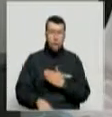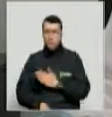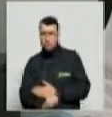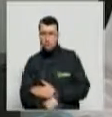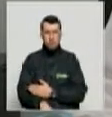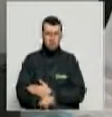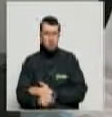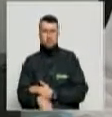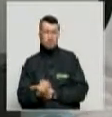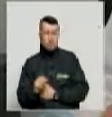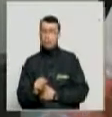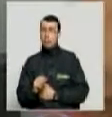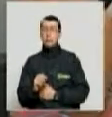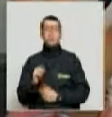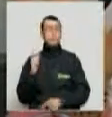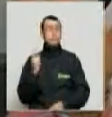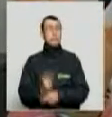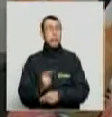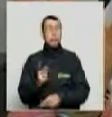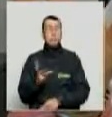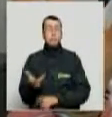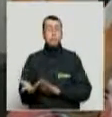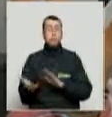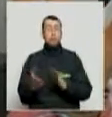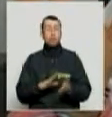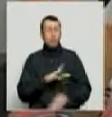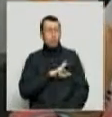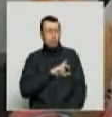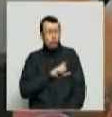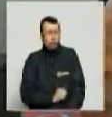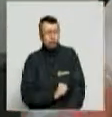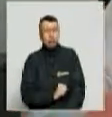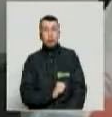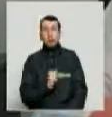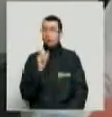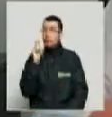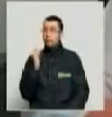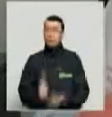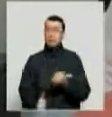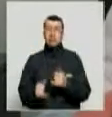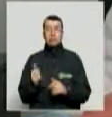fútbol o se fue a hacer deporte un fin de semana y se murió.